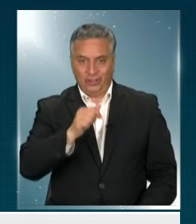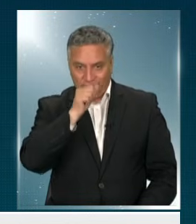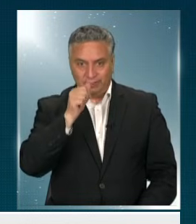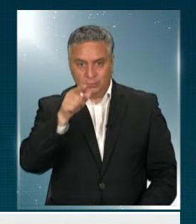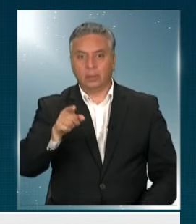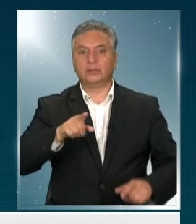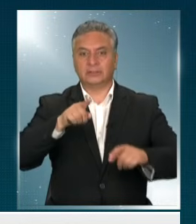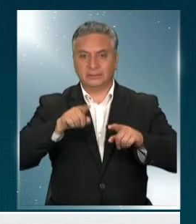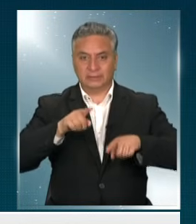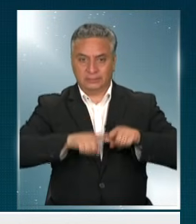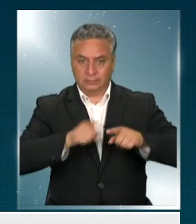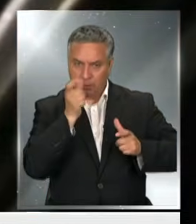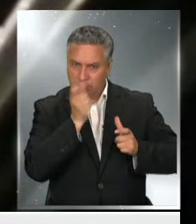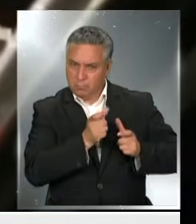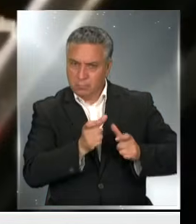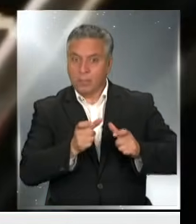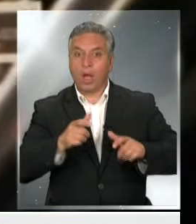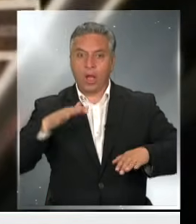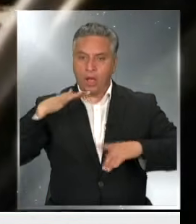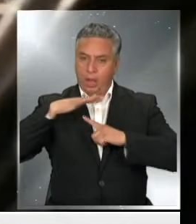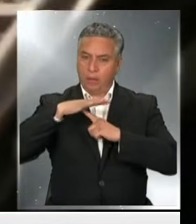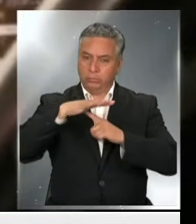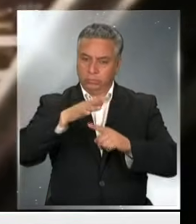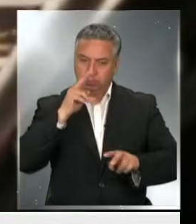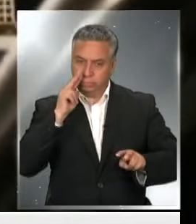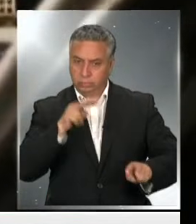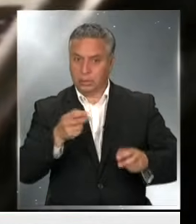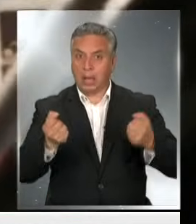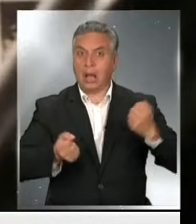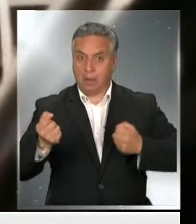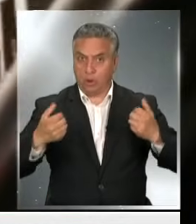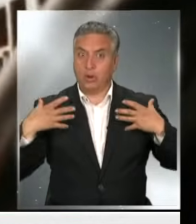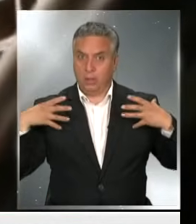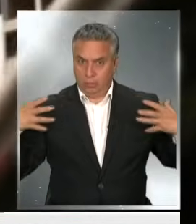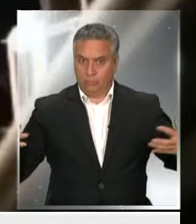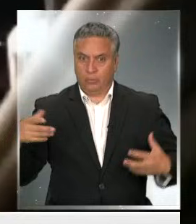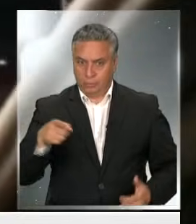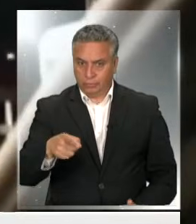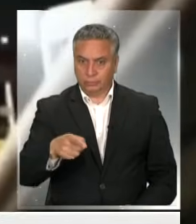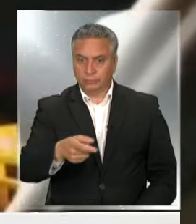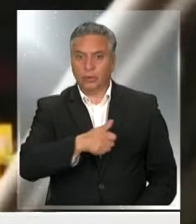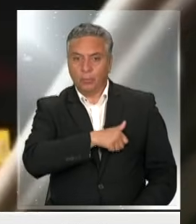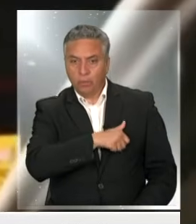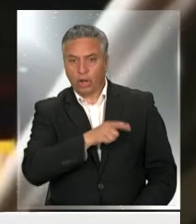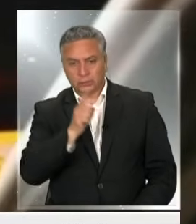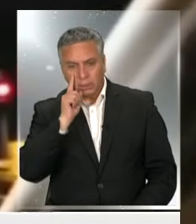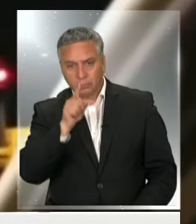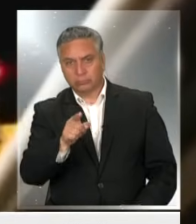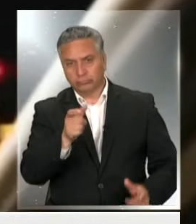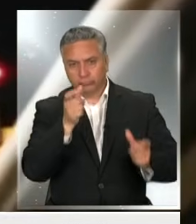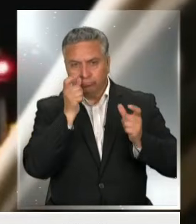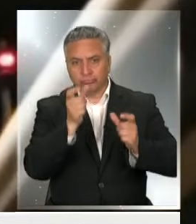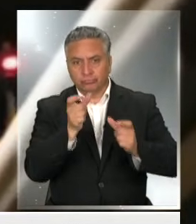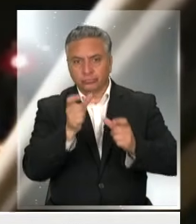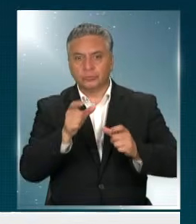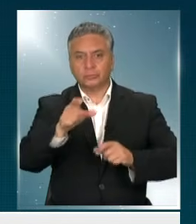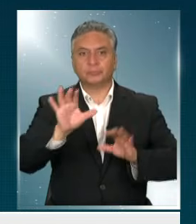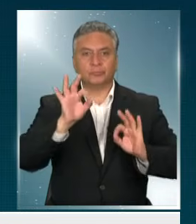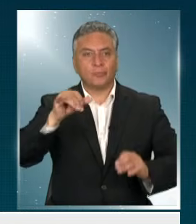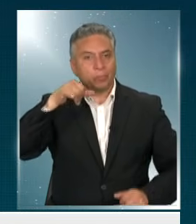aire, un monitoreo constante de este camión de gran tamaño, efectivos policiales lo controlaron en